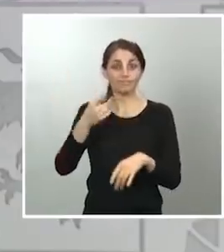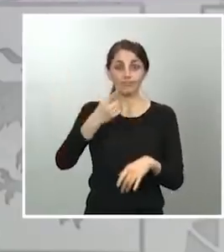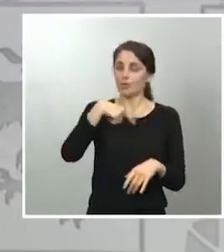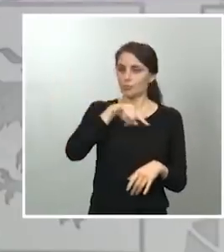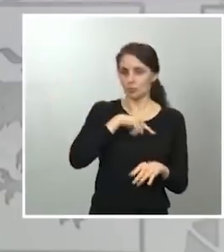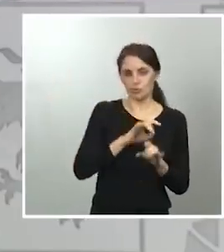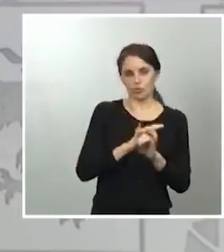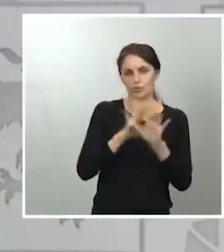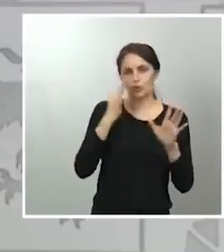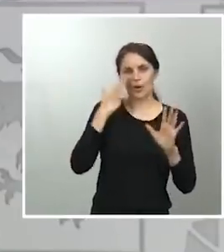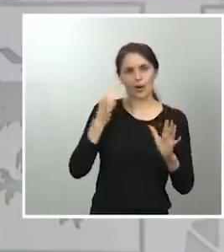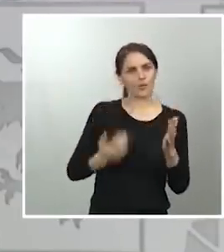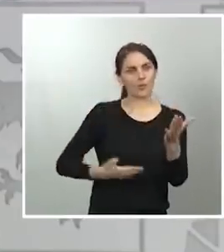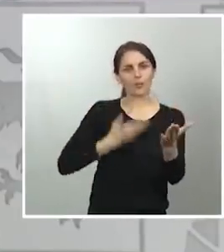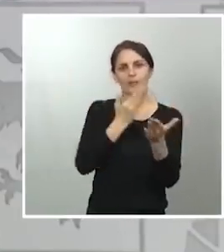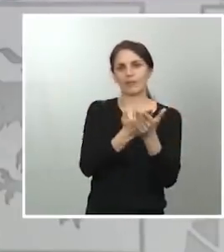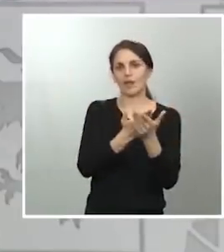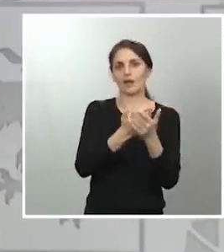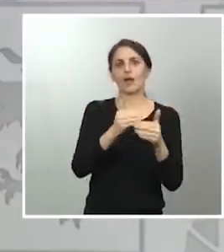al frente